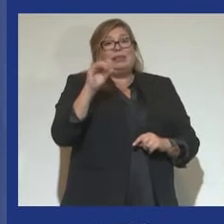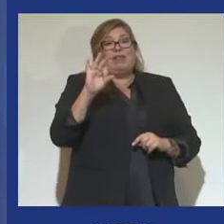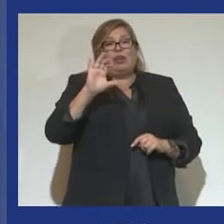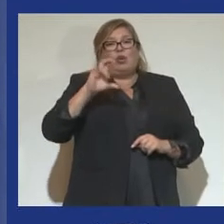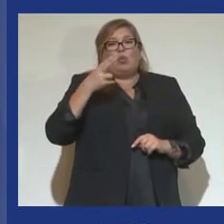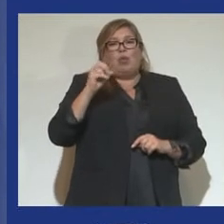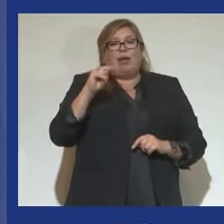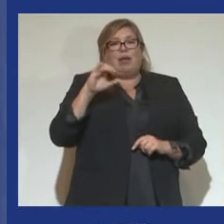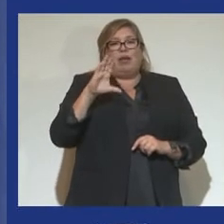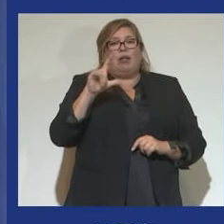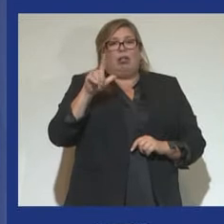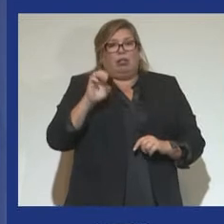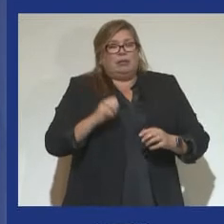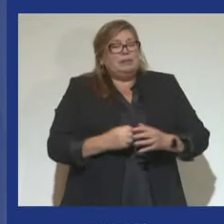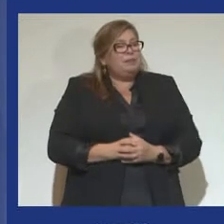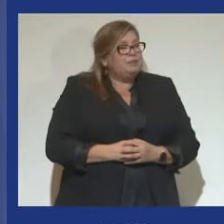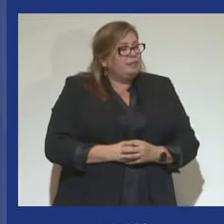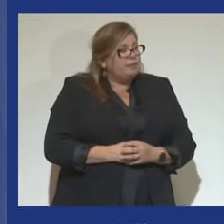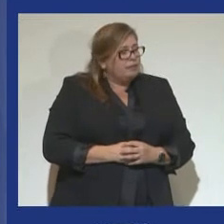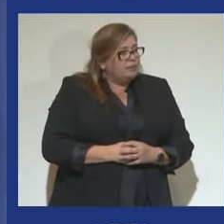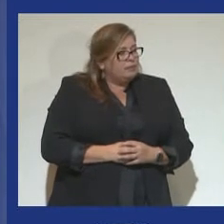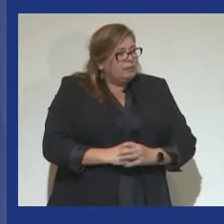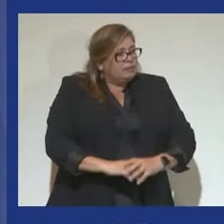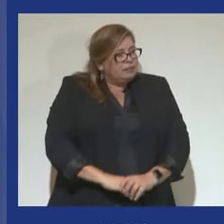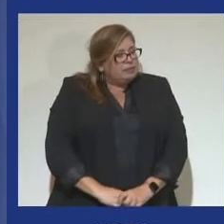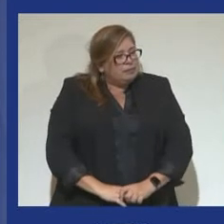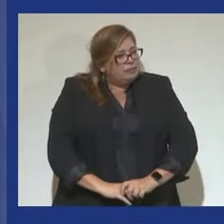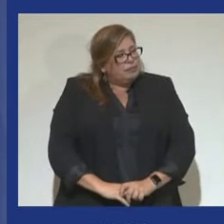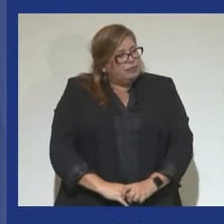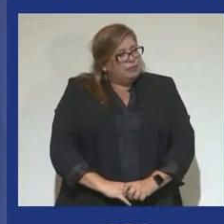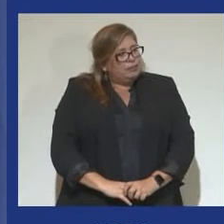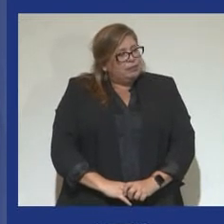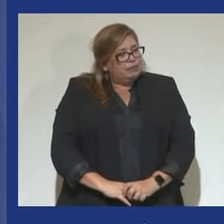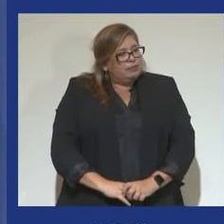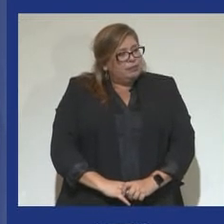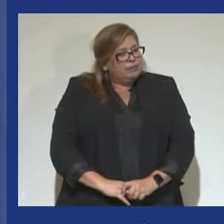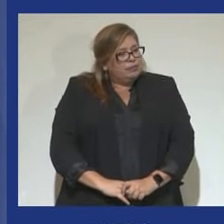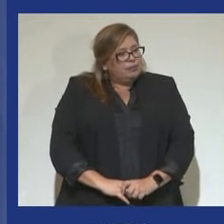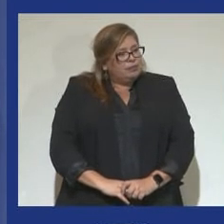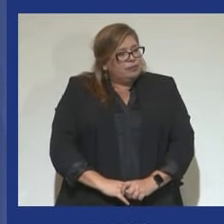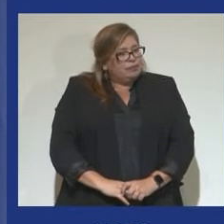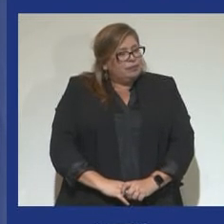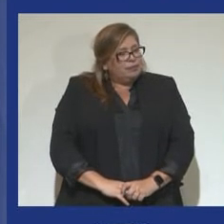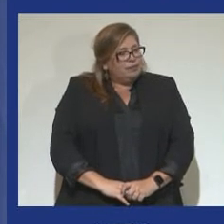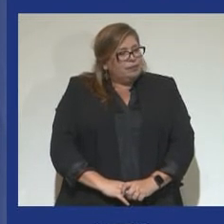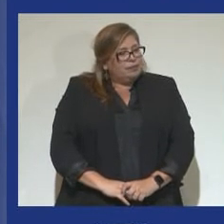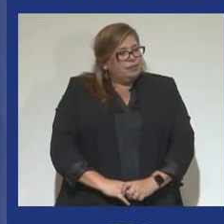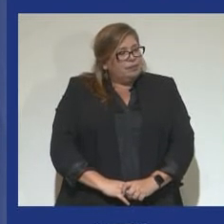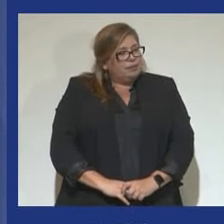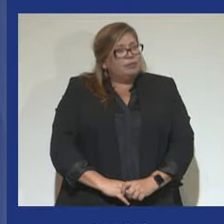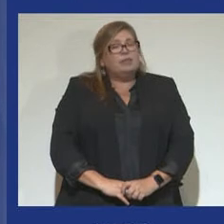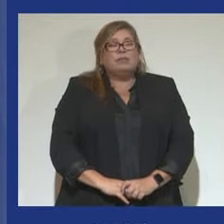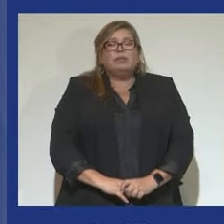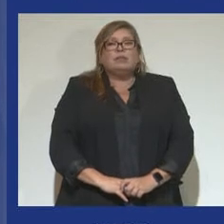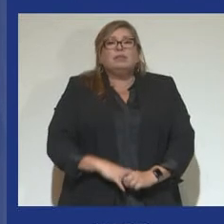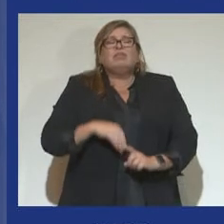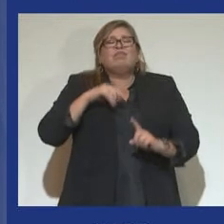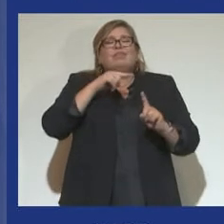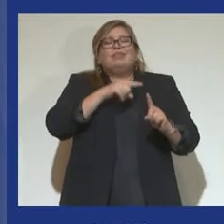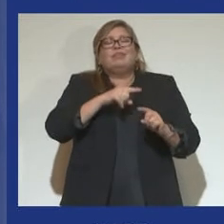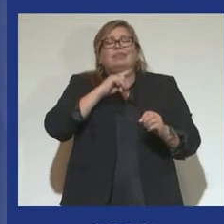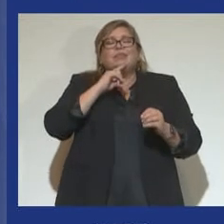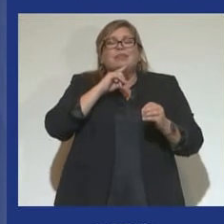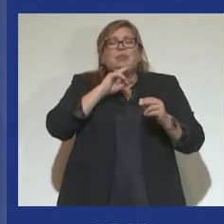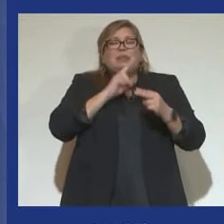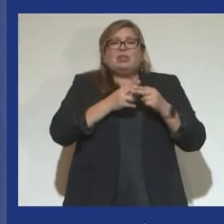chronicle menciona usted hace algunos días que quería hacer este proceso presupuestal para obtener más rápidamente la